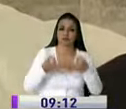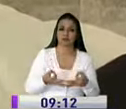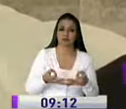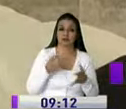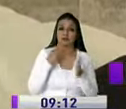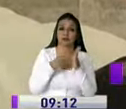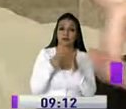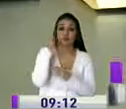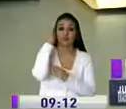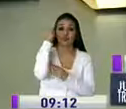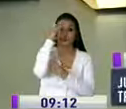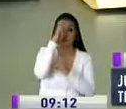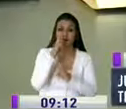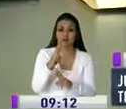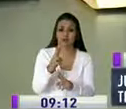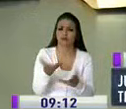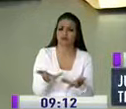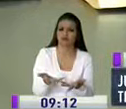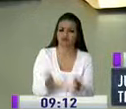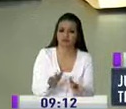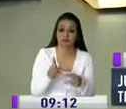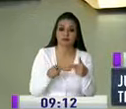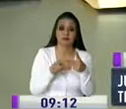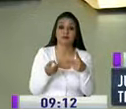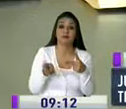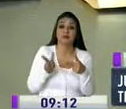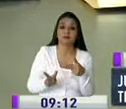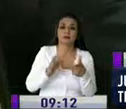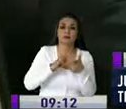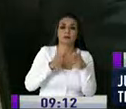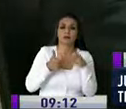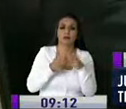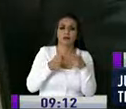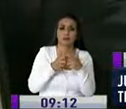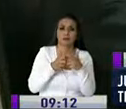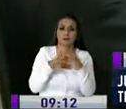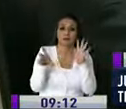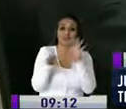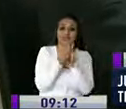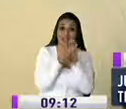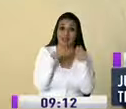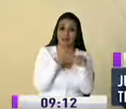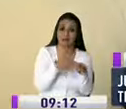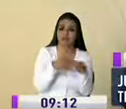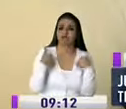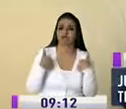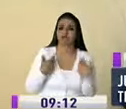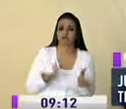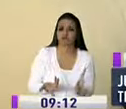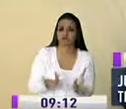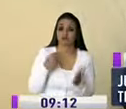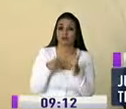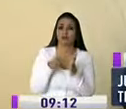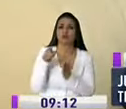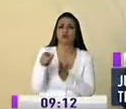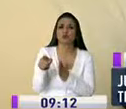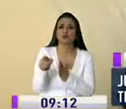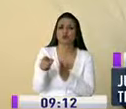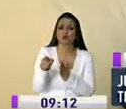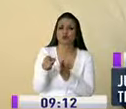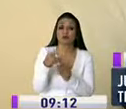vulneración a derechos fundamentales. Además existirían problemas de legitimación activa. Y finalmente usted tiene un grave vicio